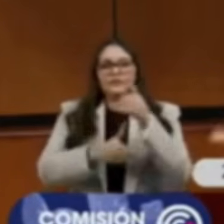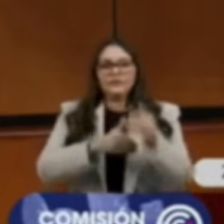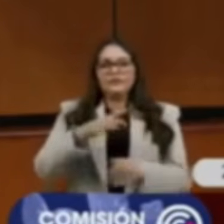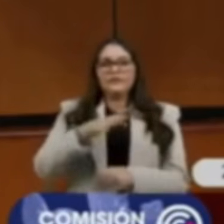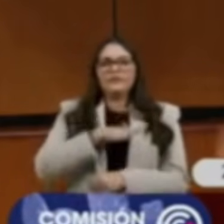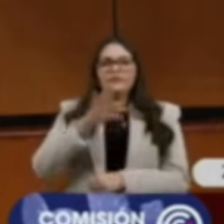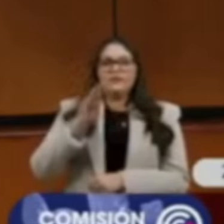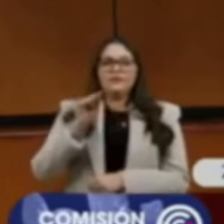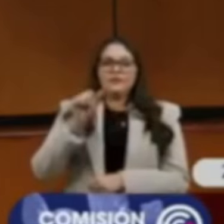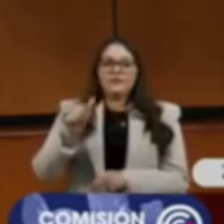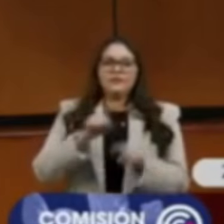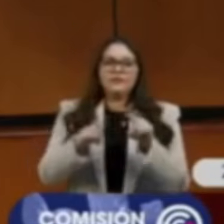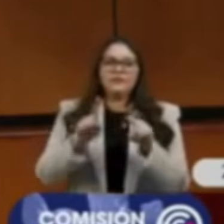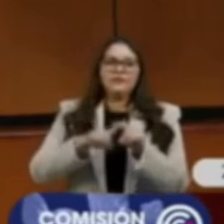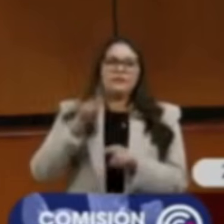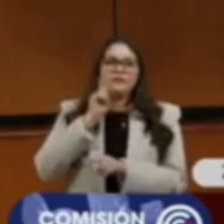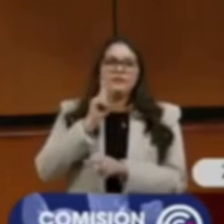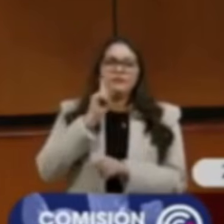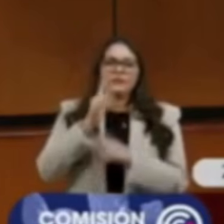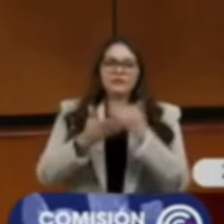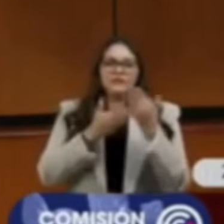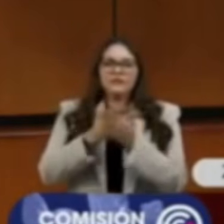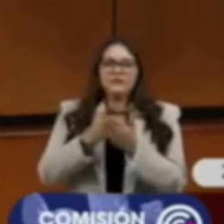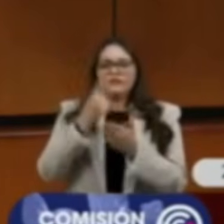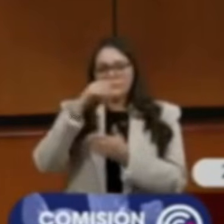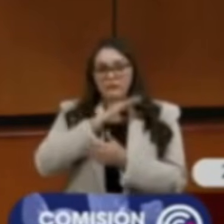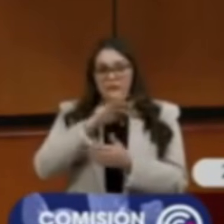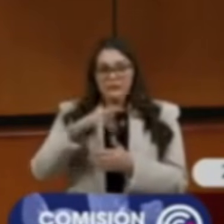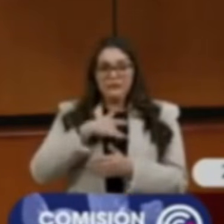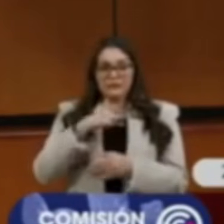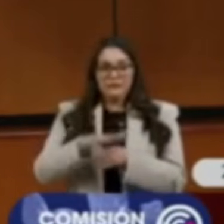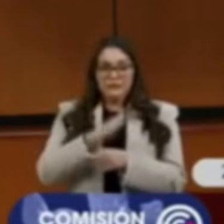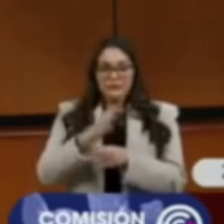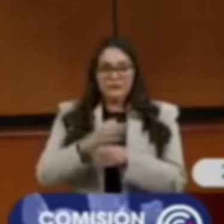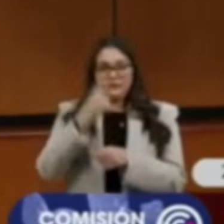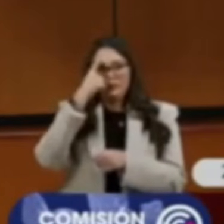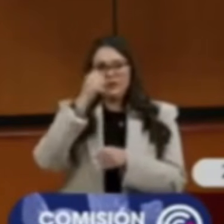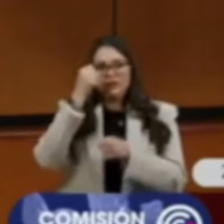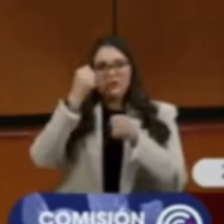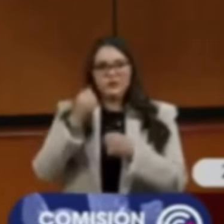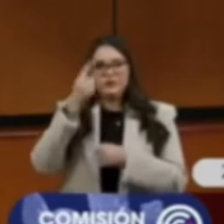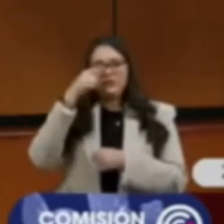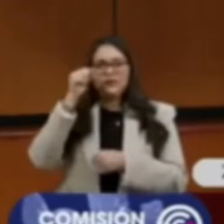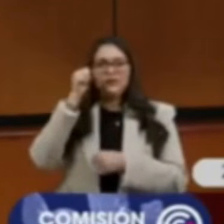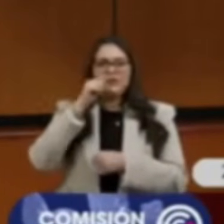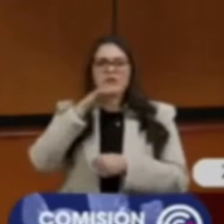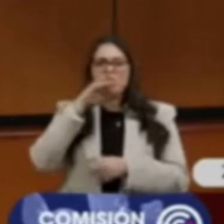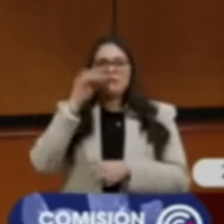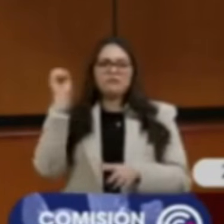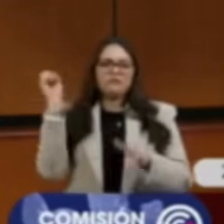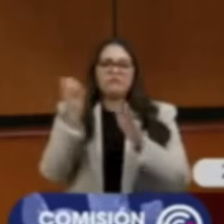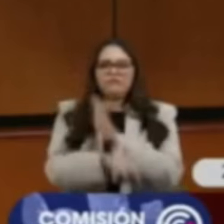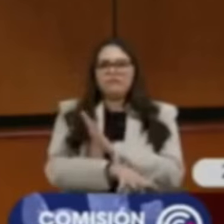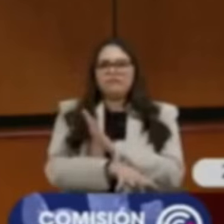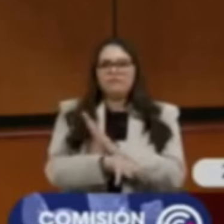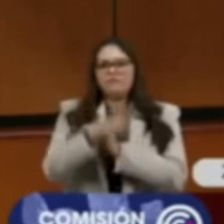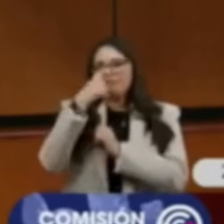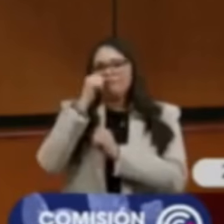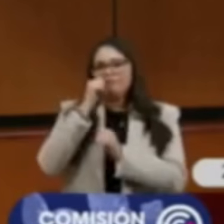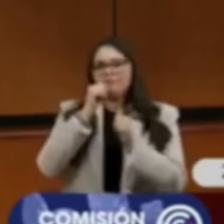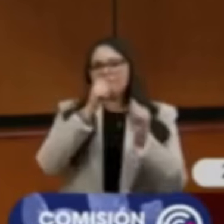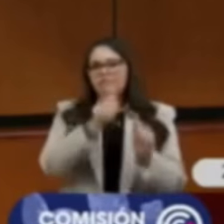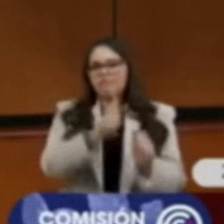96 pruebas que son suficientes para que ustedes estén en el basurero de la historia. Guachicoleros de lo peor, traicioneros de la patria